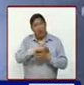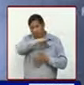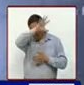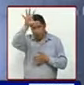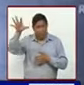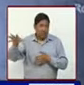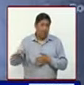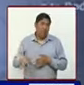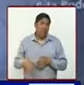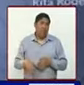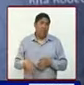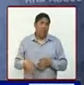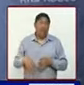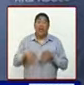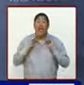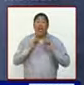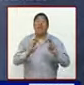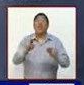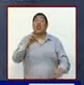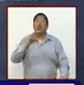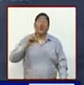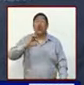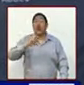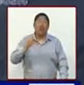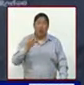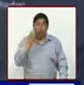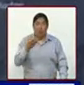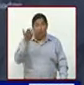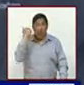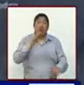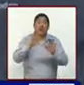este lado es la que entra por el Rocha, que es lo que hemos visto el domingo en la mañana.